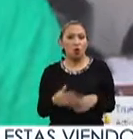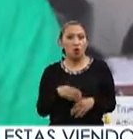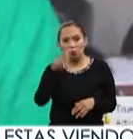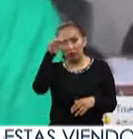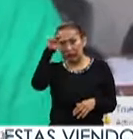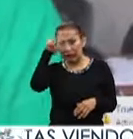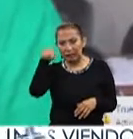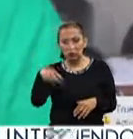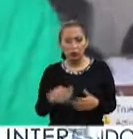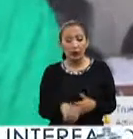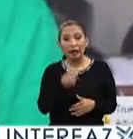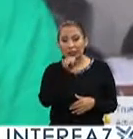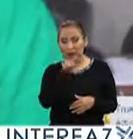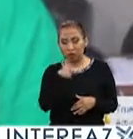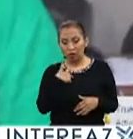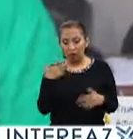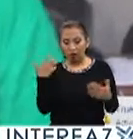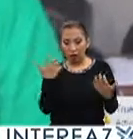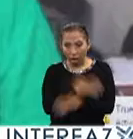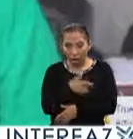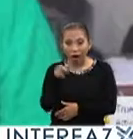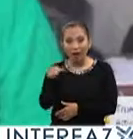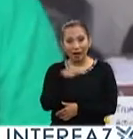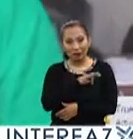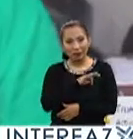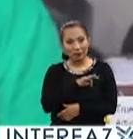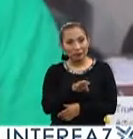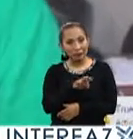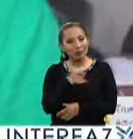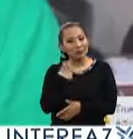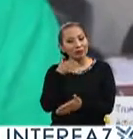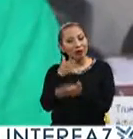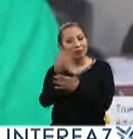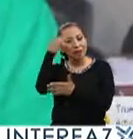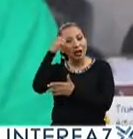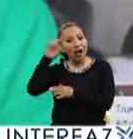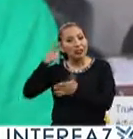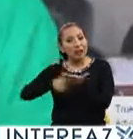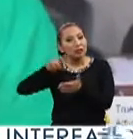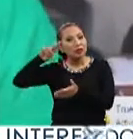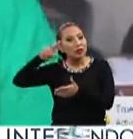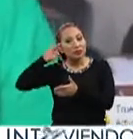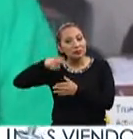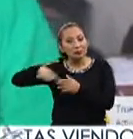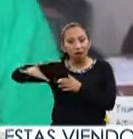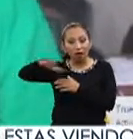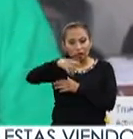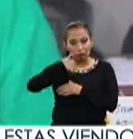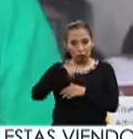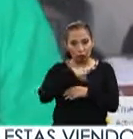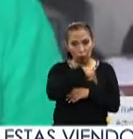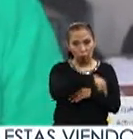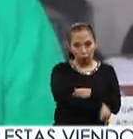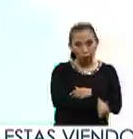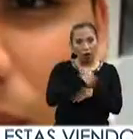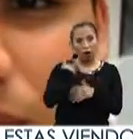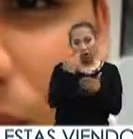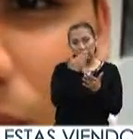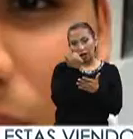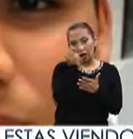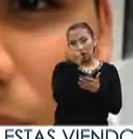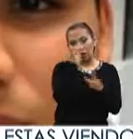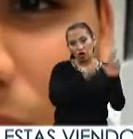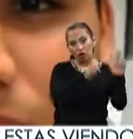es Monterrey. También me sorprendió mucho el poder vivir la experiencia en una universidad, ya que yo fui un